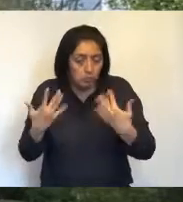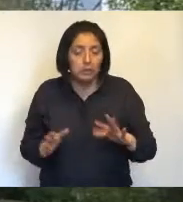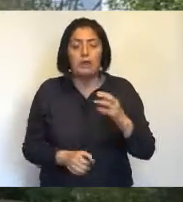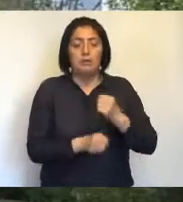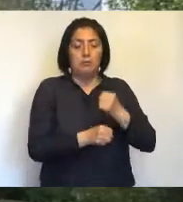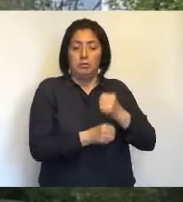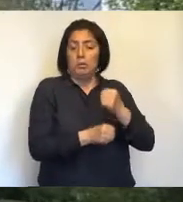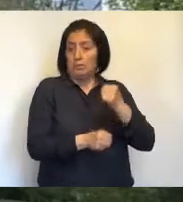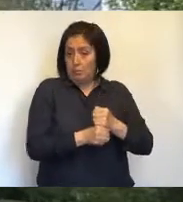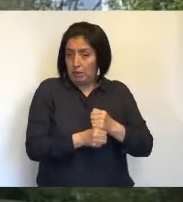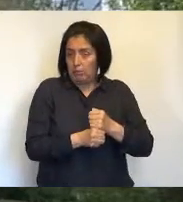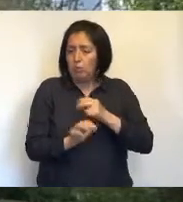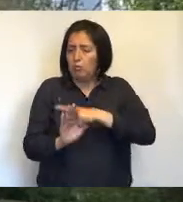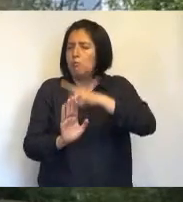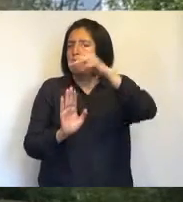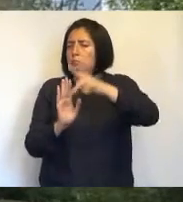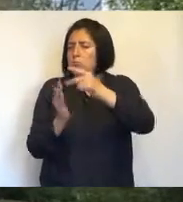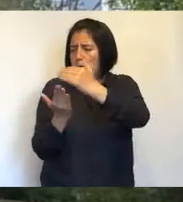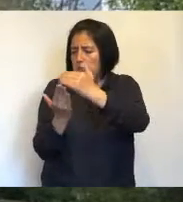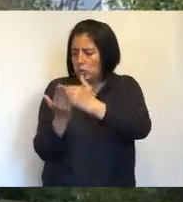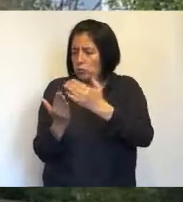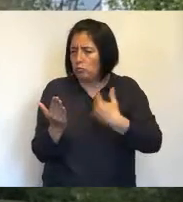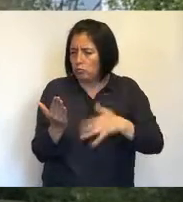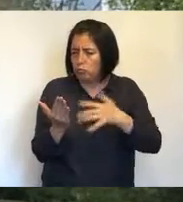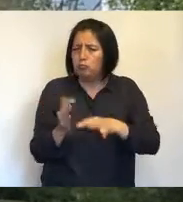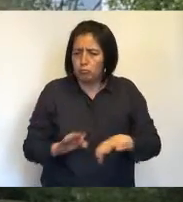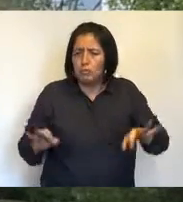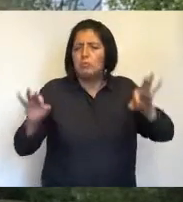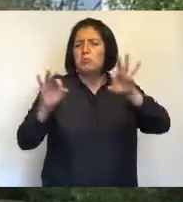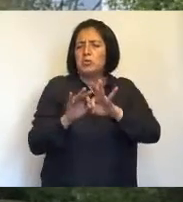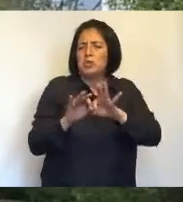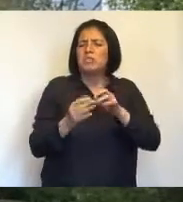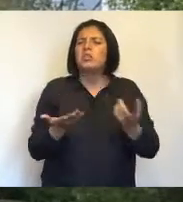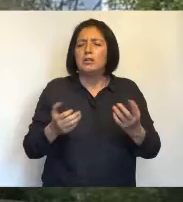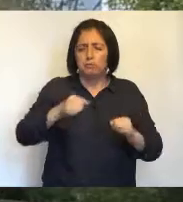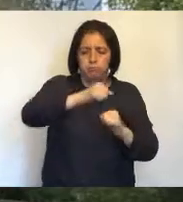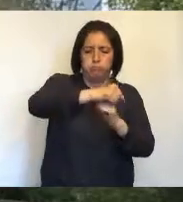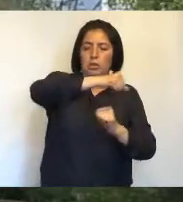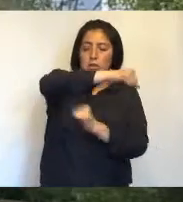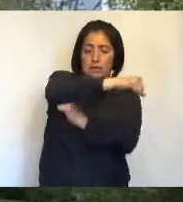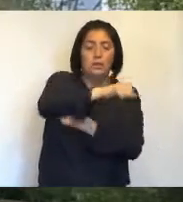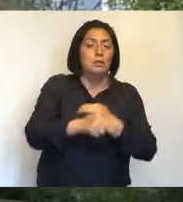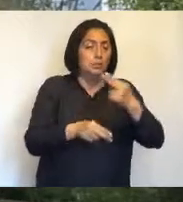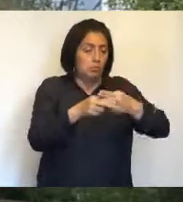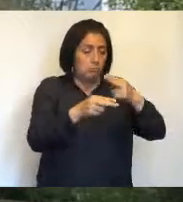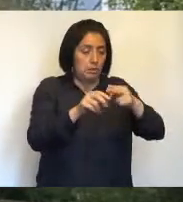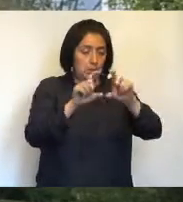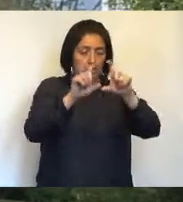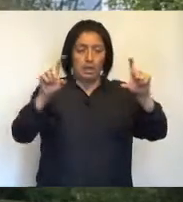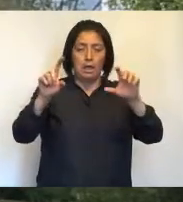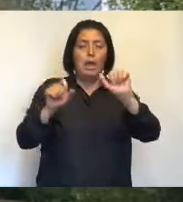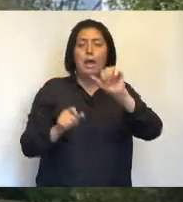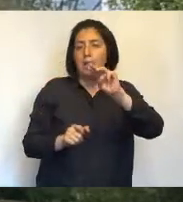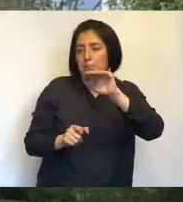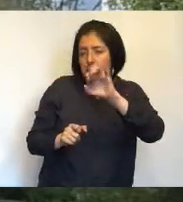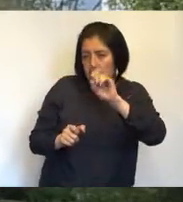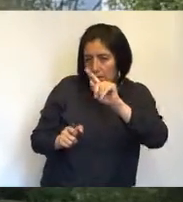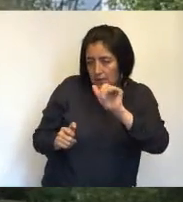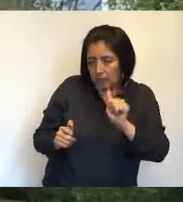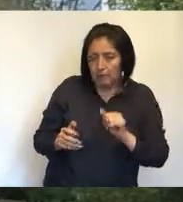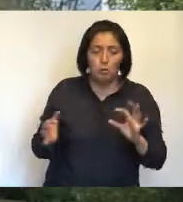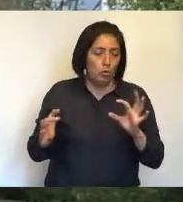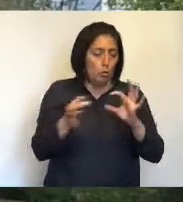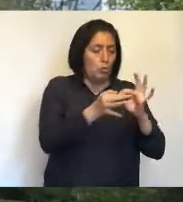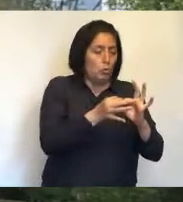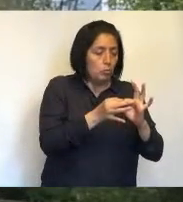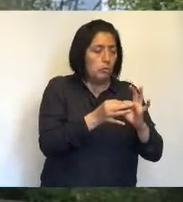también que venimos trabajando un proyecto de sumo valor como es el Puente de la Amistad, que es un puente que uniría